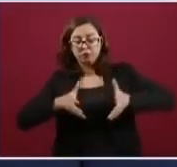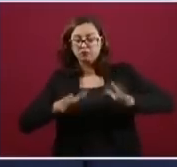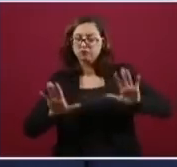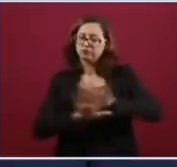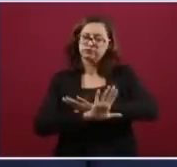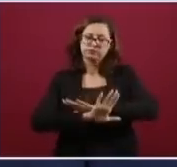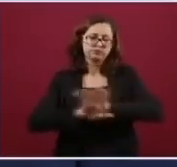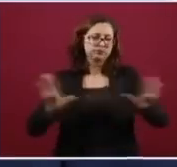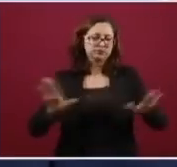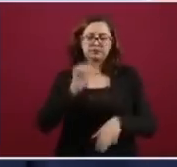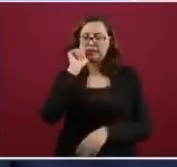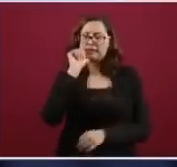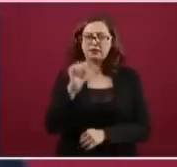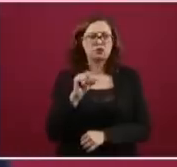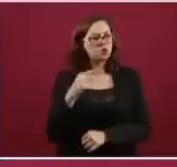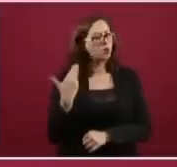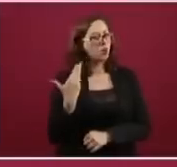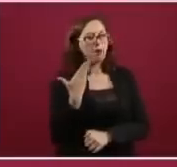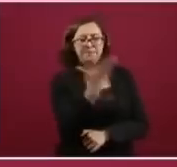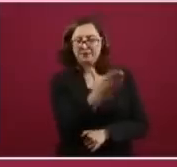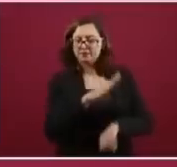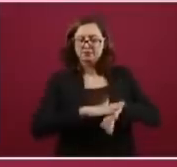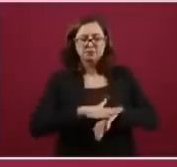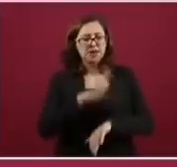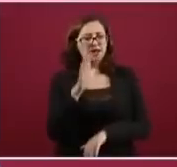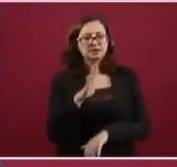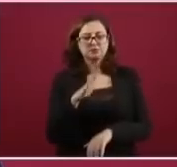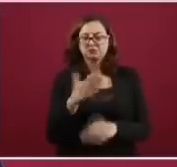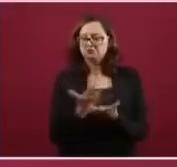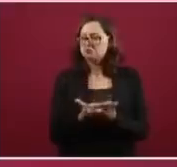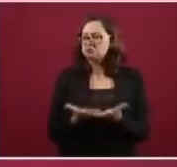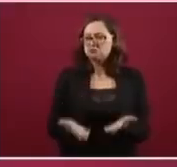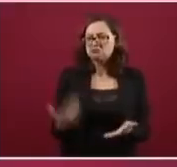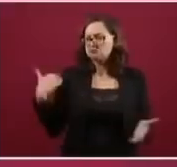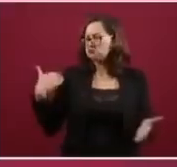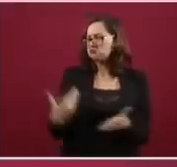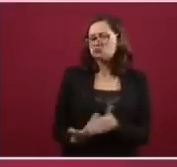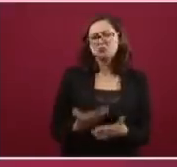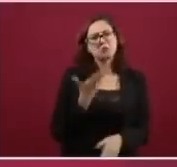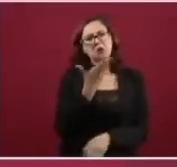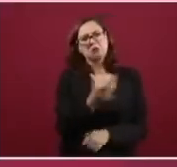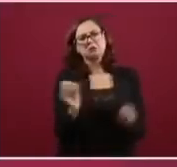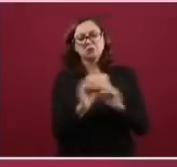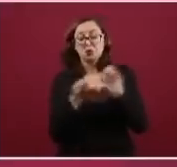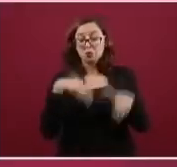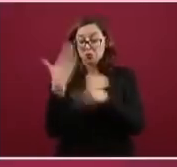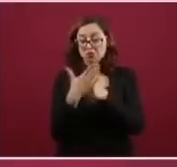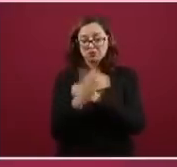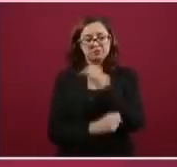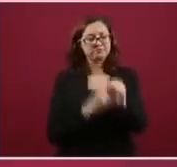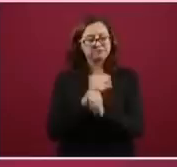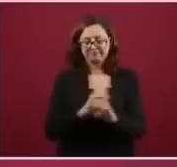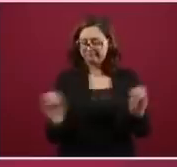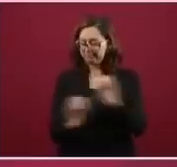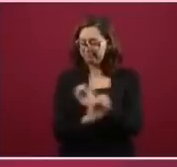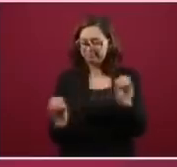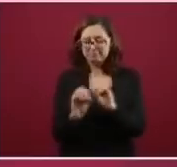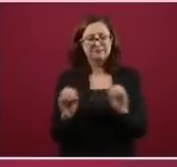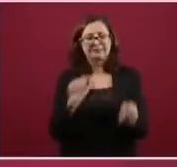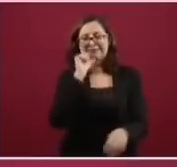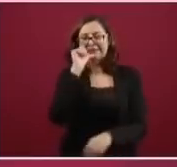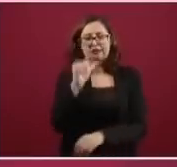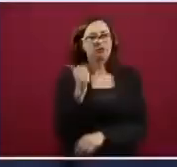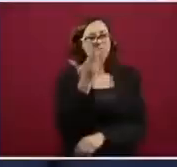no ha aumentado ni aumentará del año próximo está